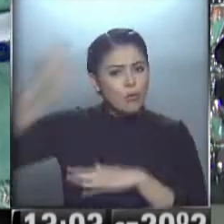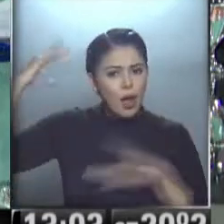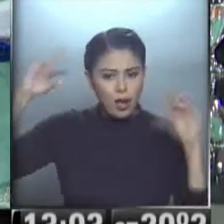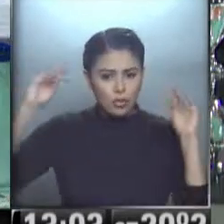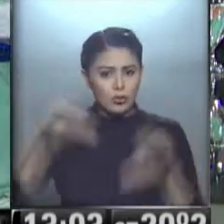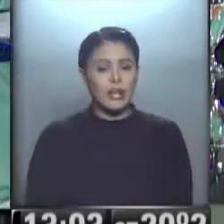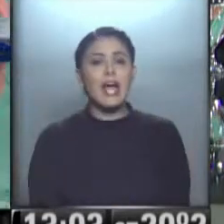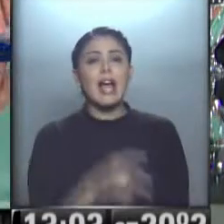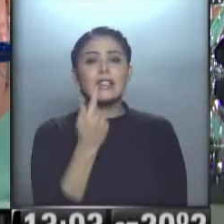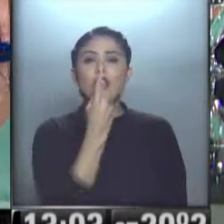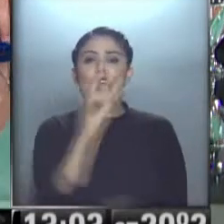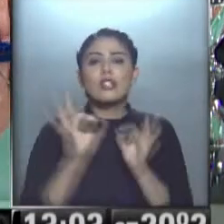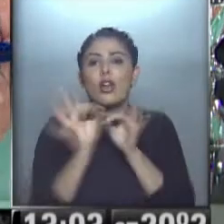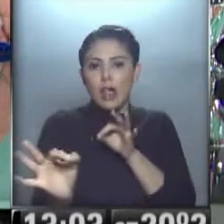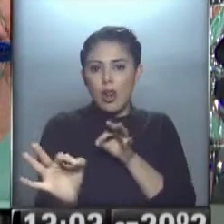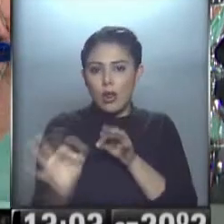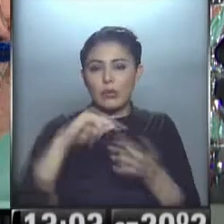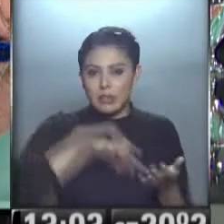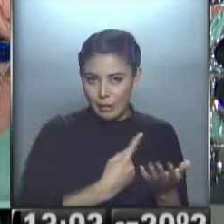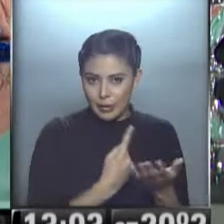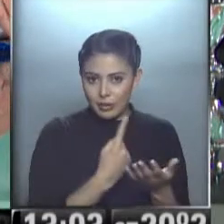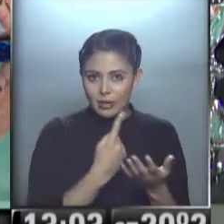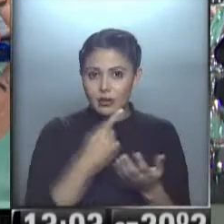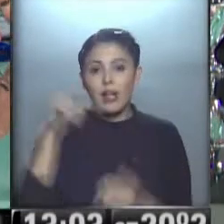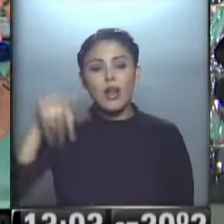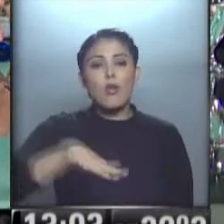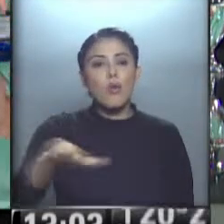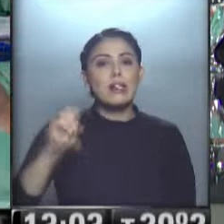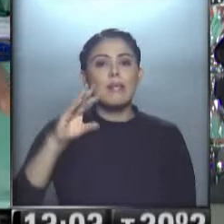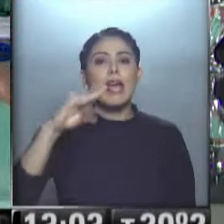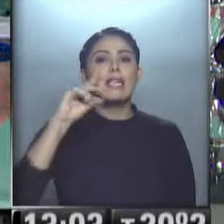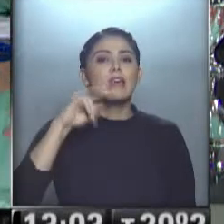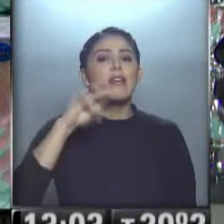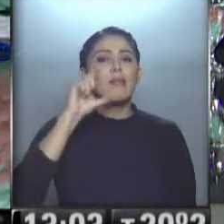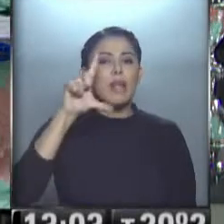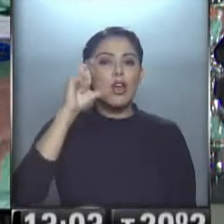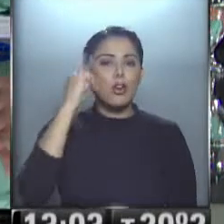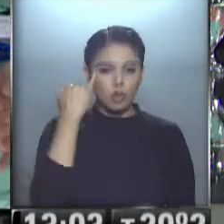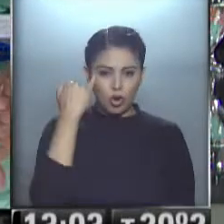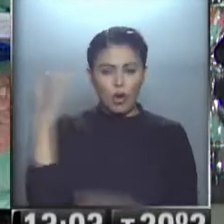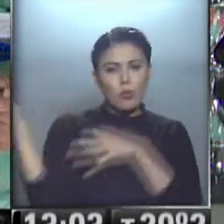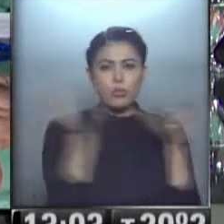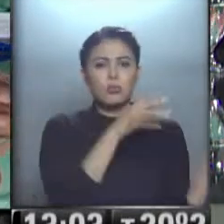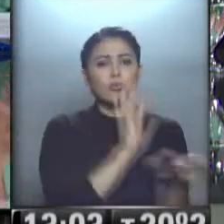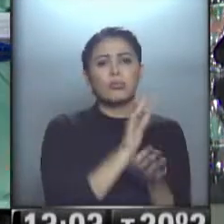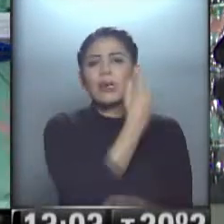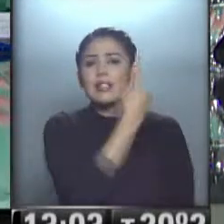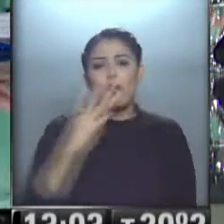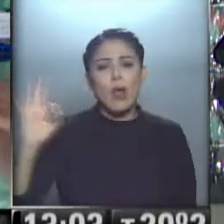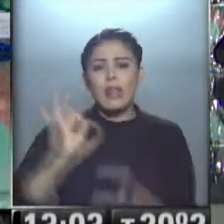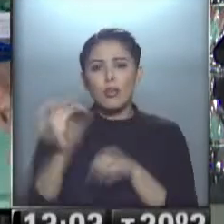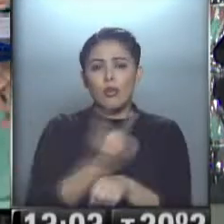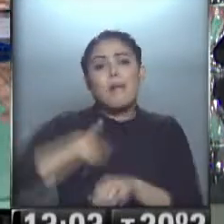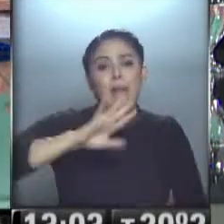A casi 200 kilómetros al oeste de la capital federal, estamos hablando de Chivilcoy, con ráfagas de más de 140 kilómetros por hora.